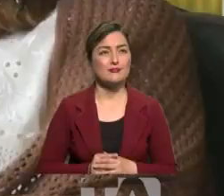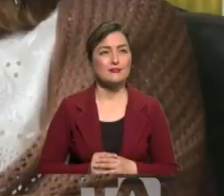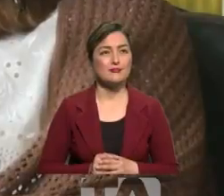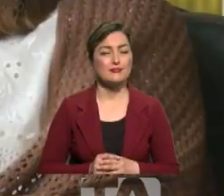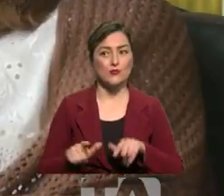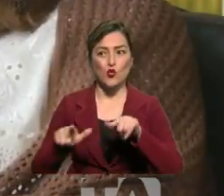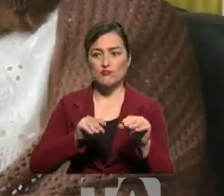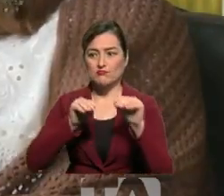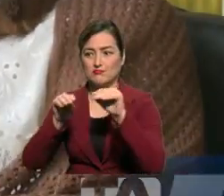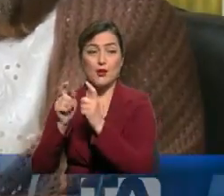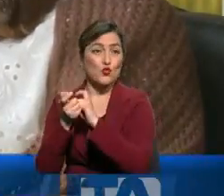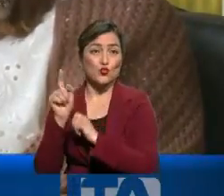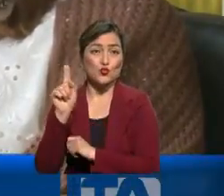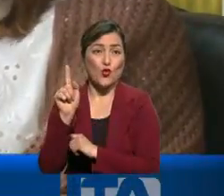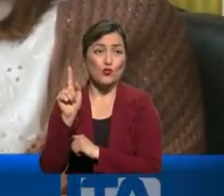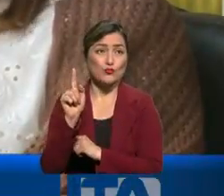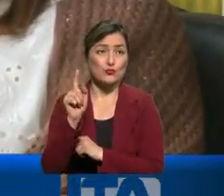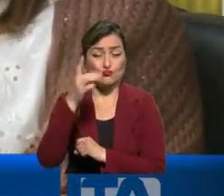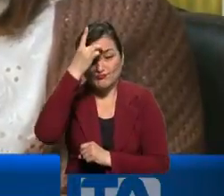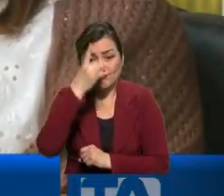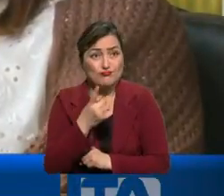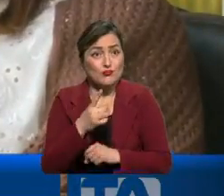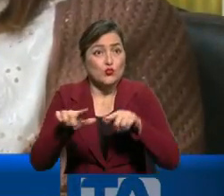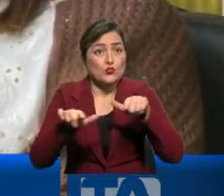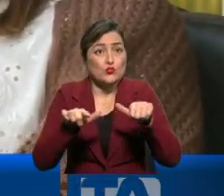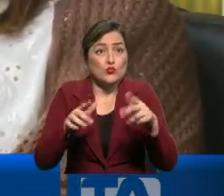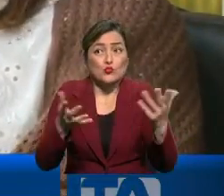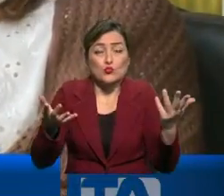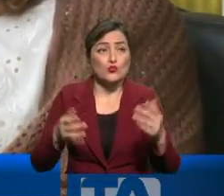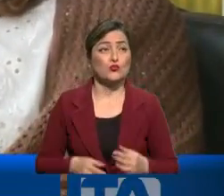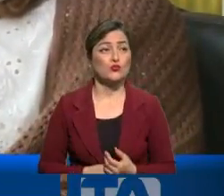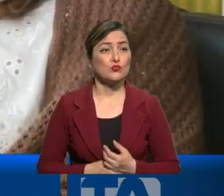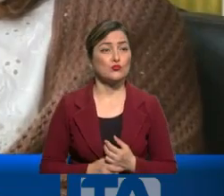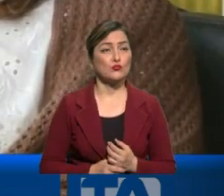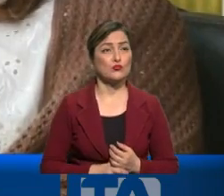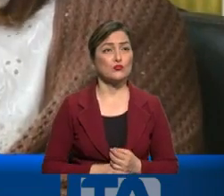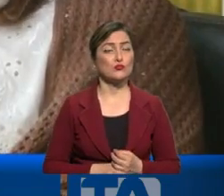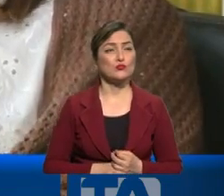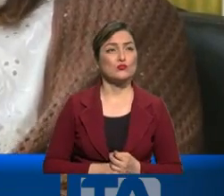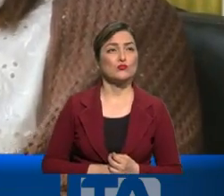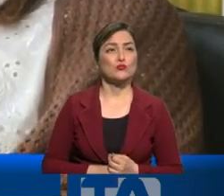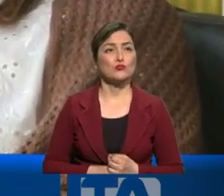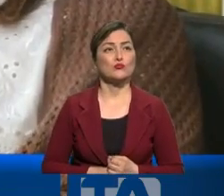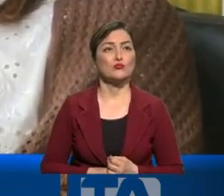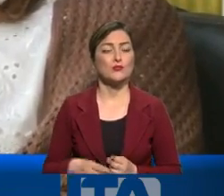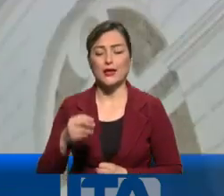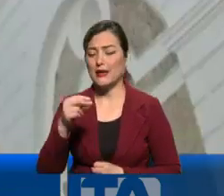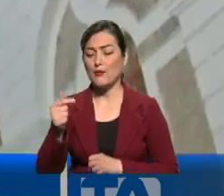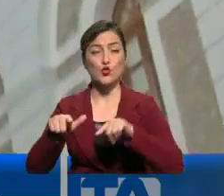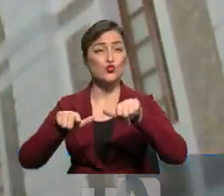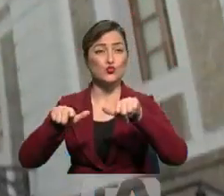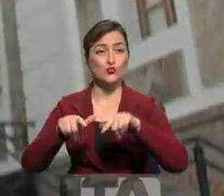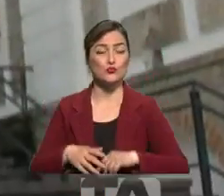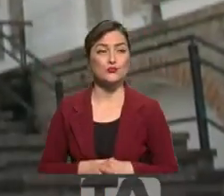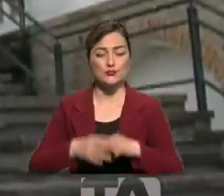no es el lugar adecuado, porque ha tomado otra decisión o porque hay otros aspectos que han visto, encuentren rápidamente otro lugar.